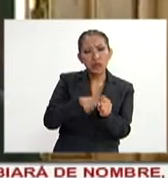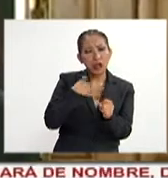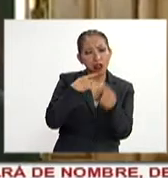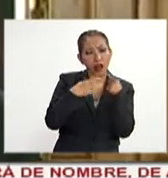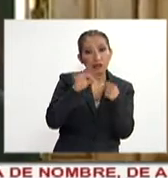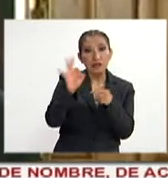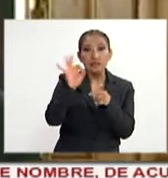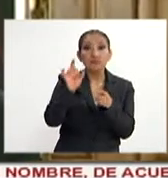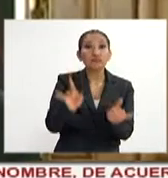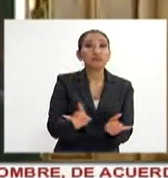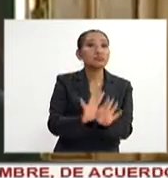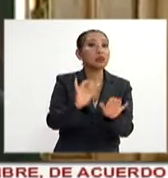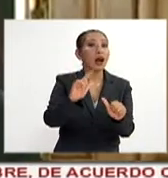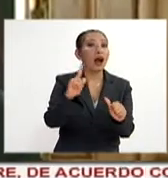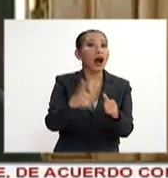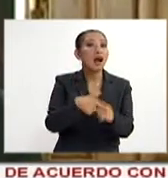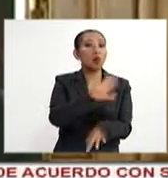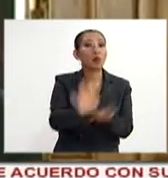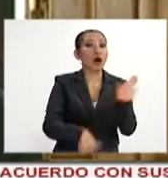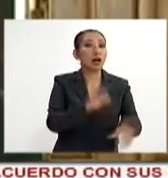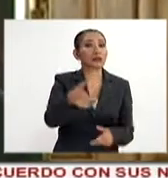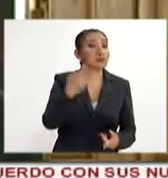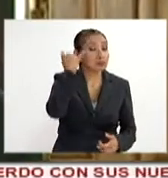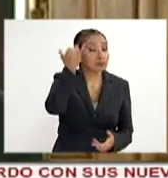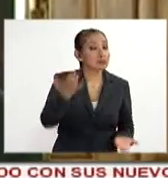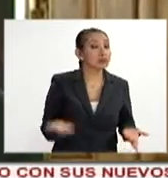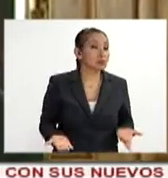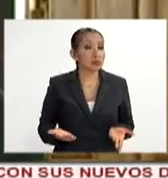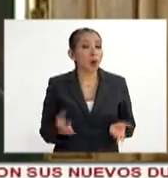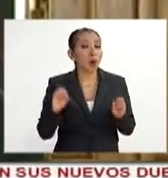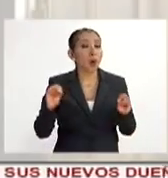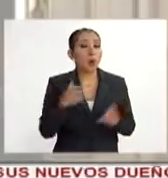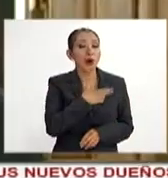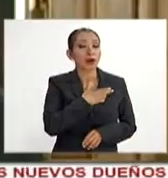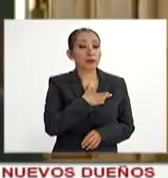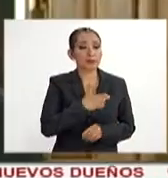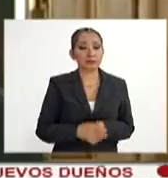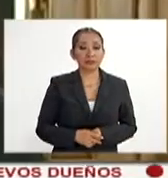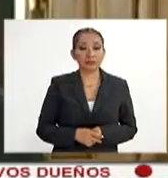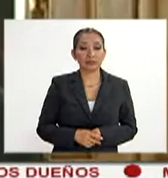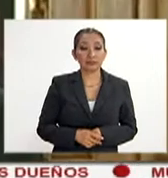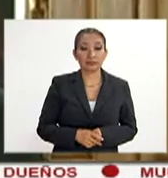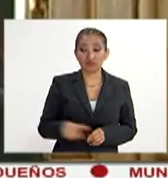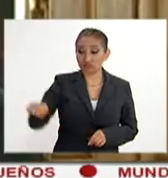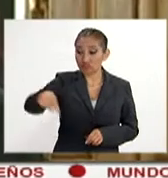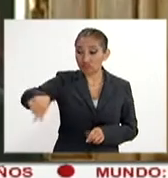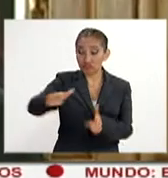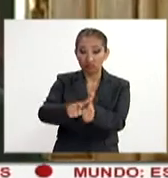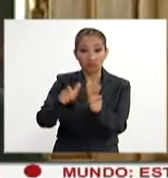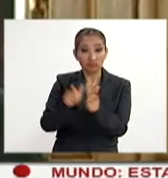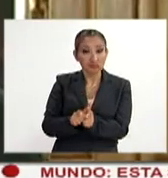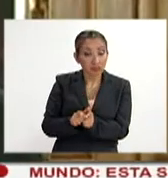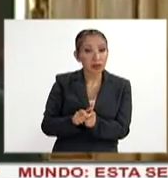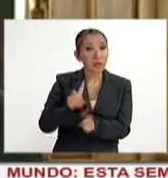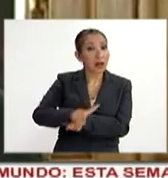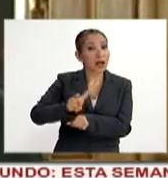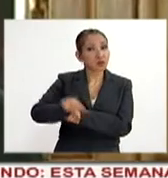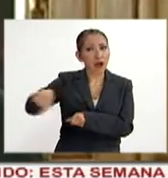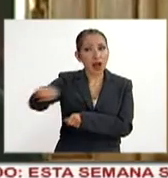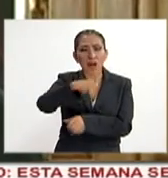Pudieron haber ocasionado varias decenas de muertos o heridos. La Fuerza Armada Nacional Bolivariana,